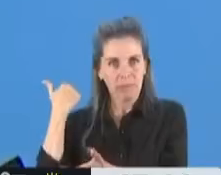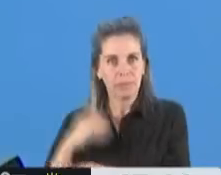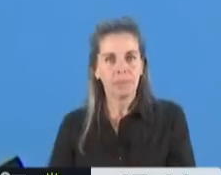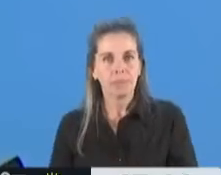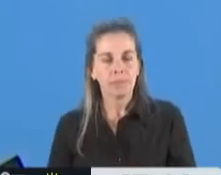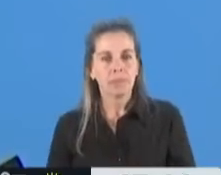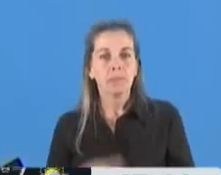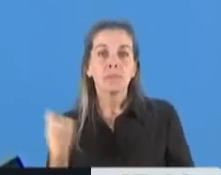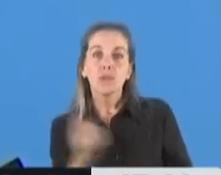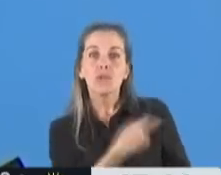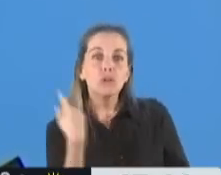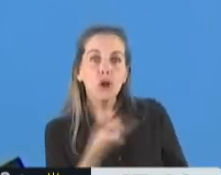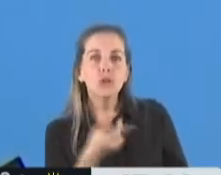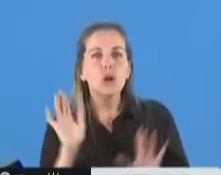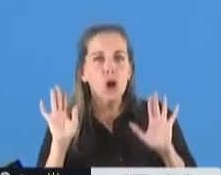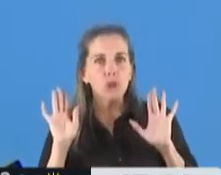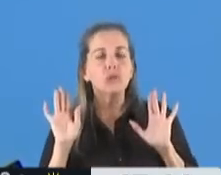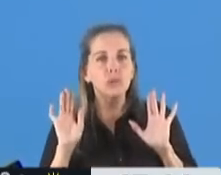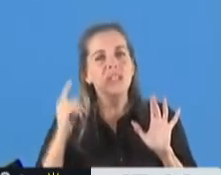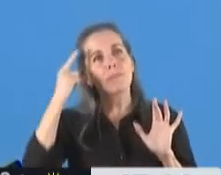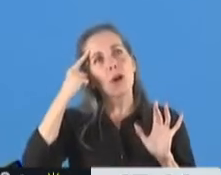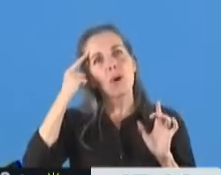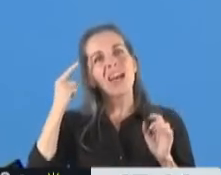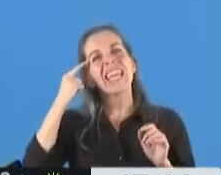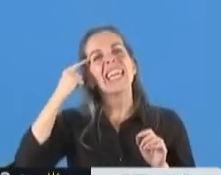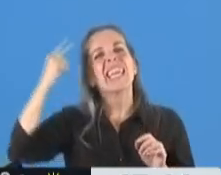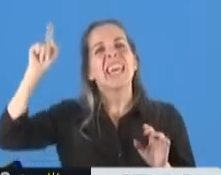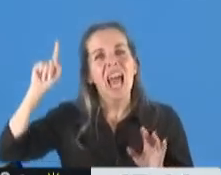Pero nosotros tuvimos la utopía